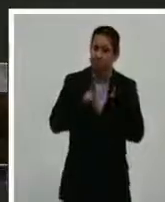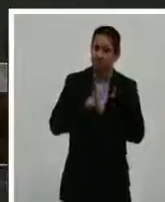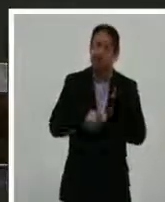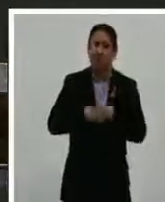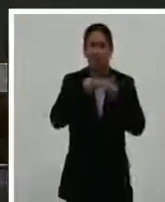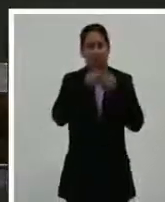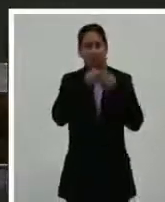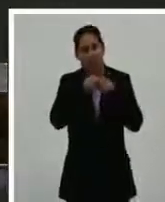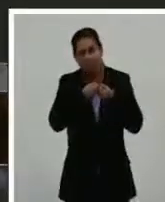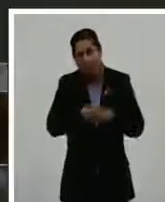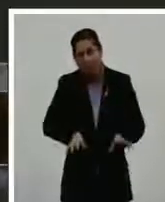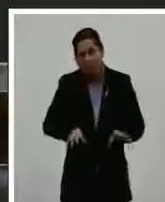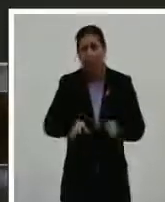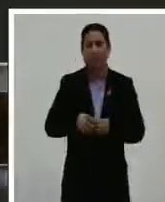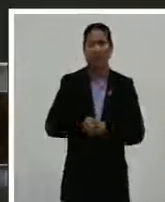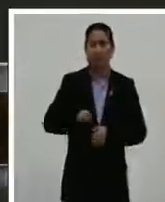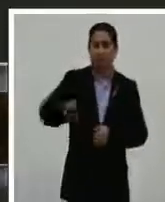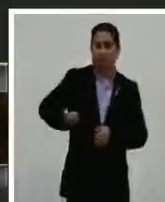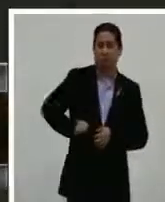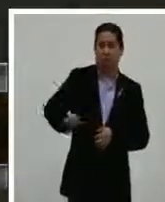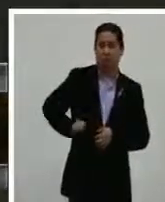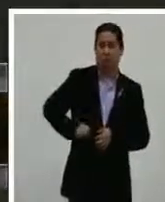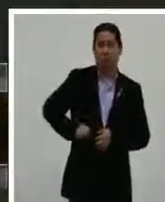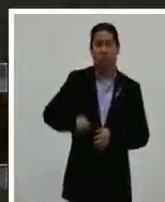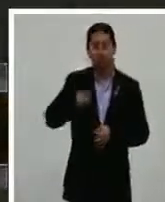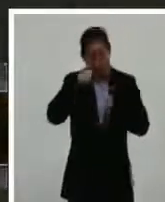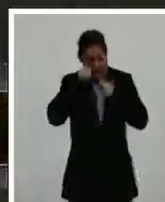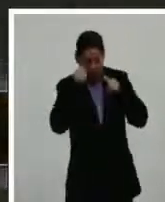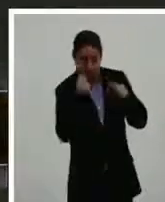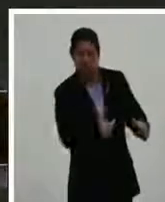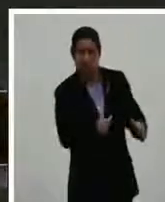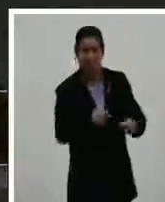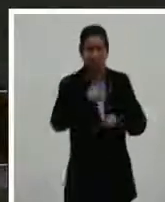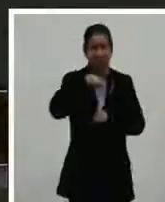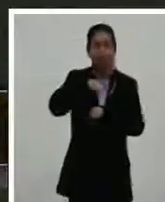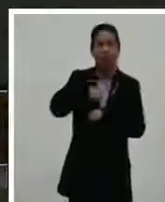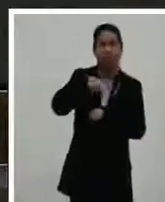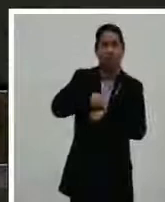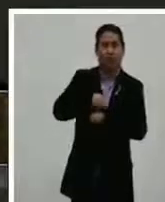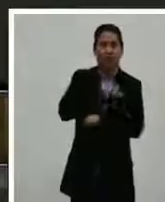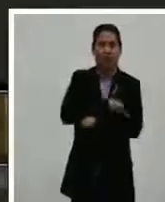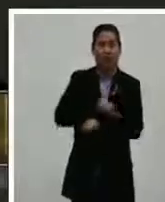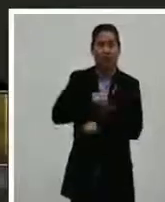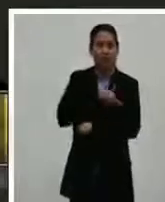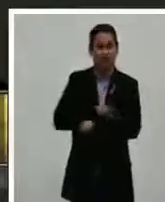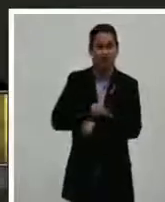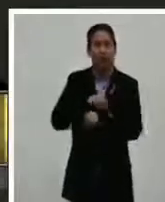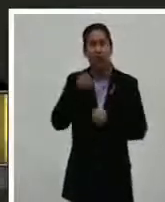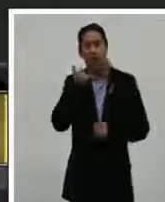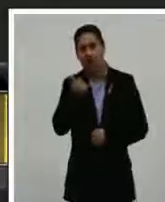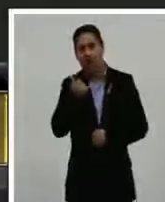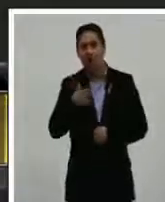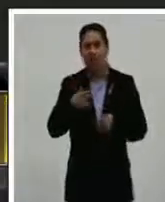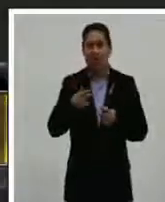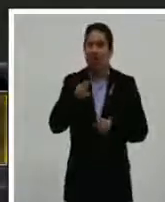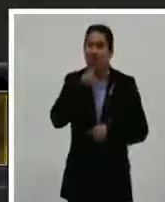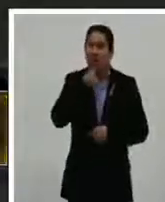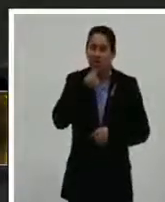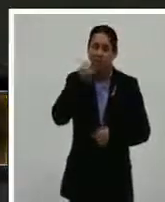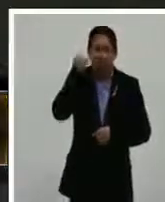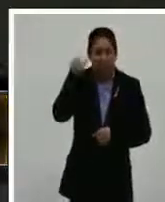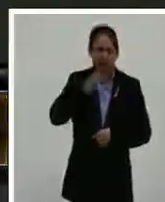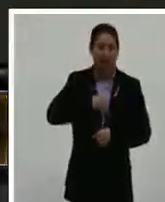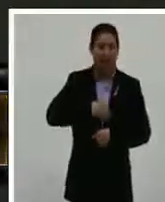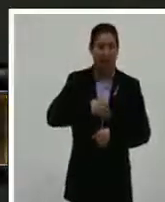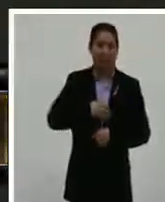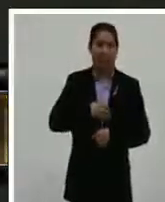pérdida de la seguridad social que garantiza la atención médica de la familia y del menor cada año en chiapas